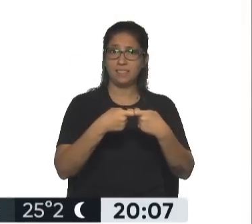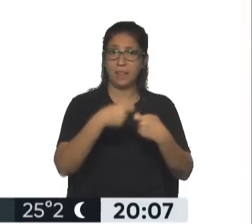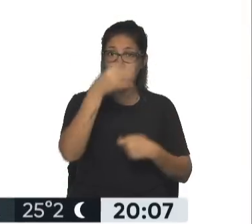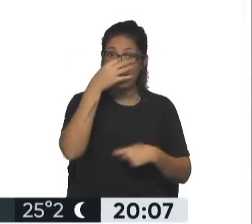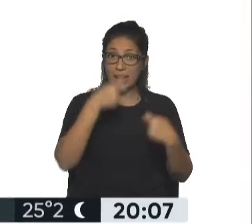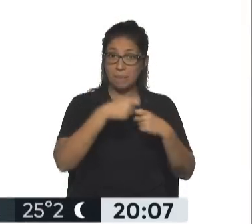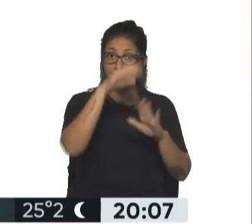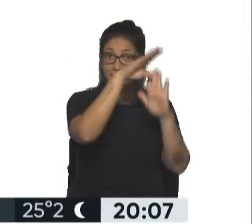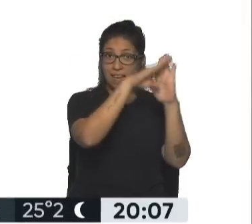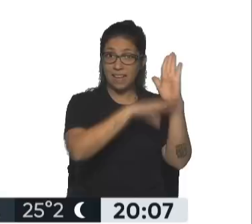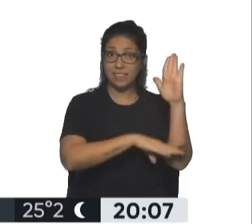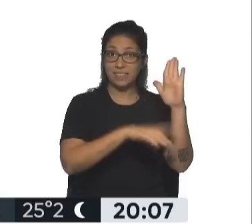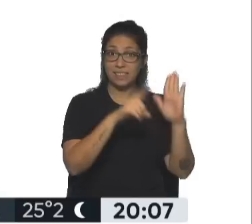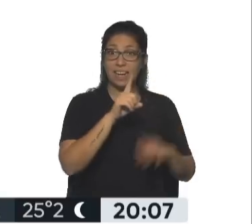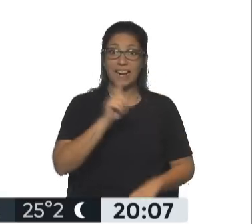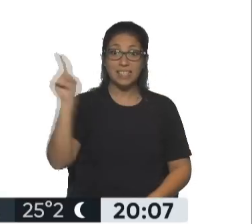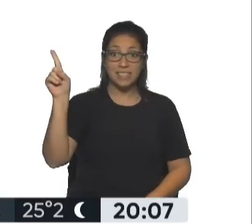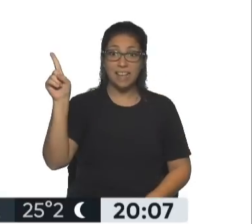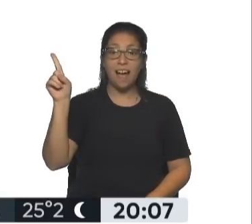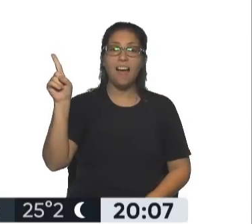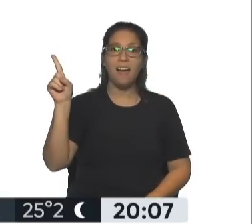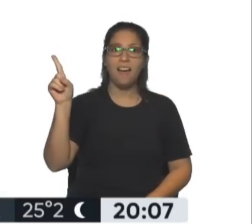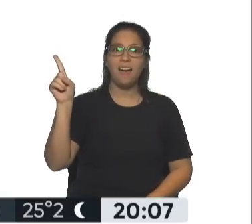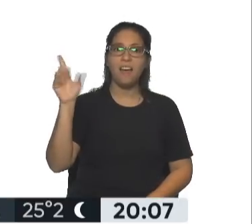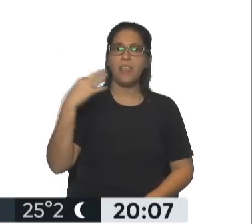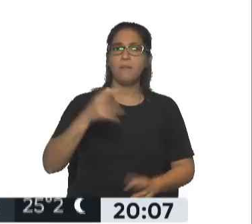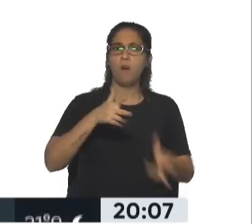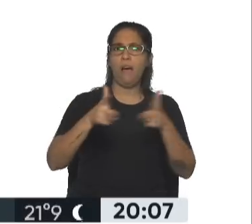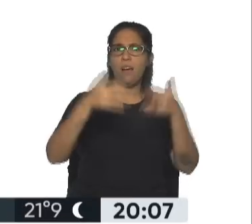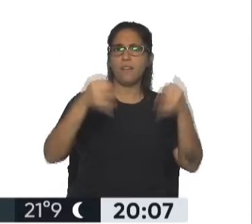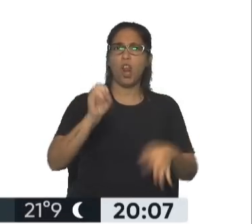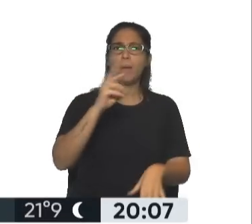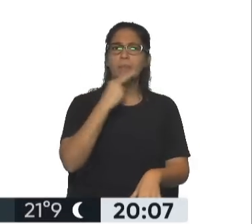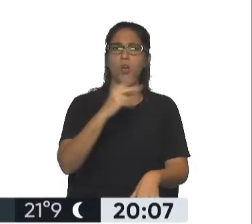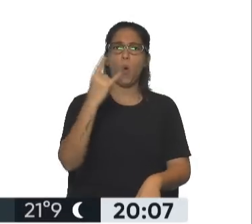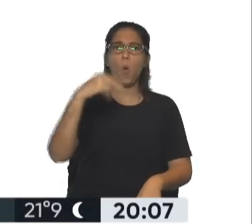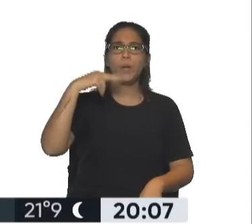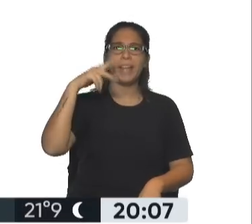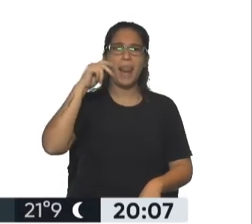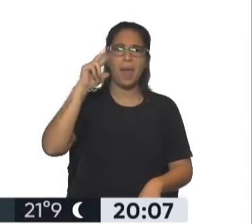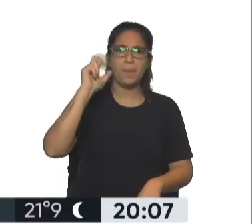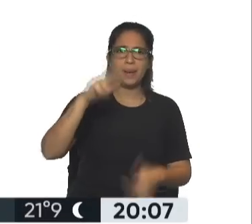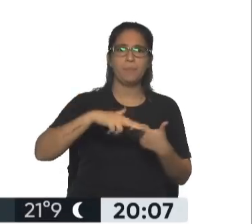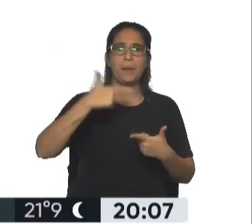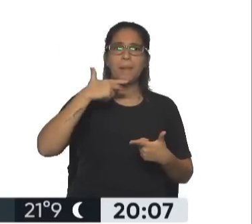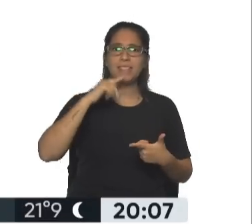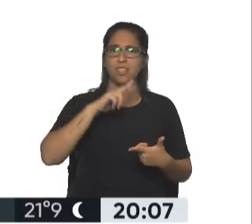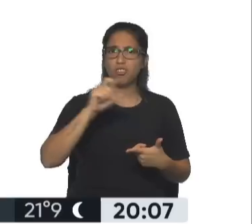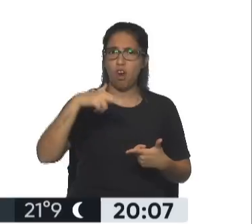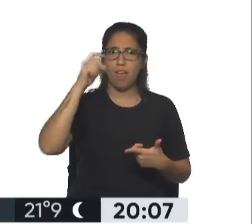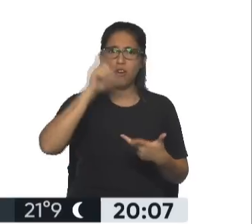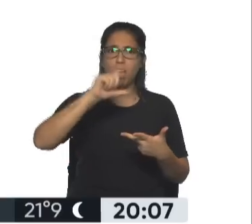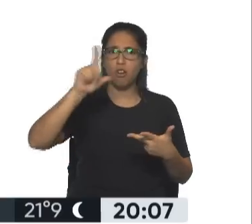20 empresas que figuran ahí, sí, porque hay que empezar a hablar con nombre y apellido. Unilever, Mastellone, Coca-Cola,